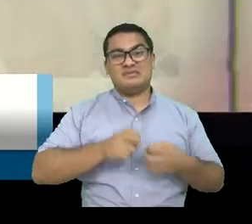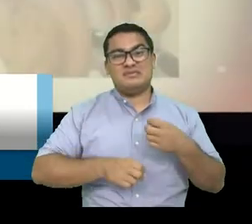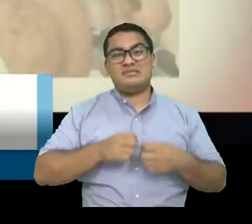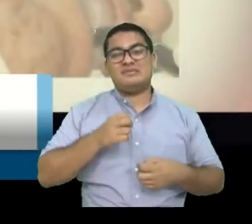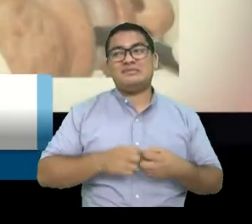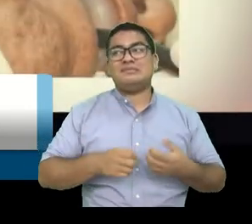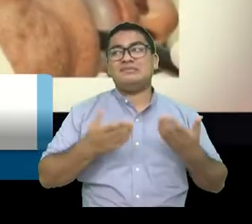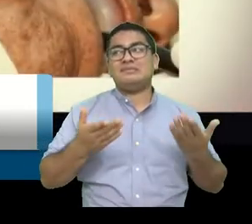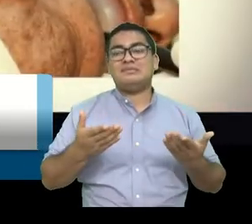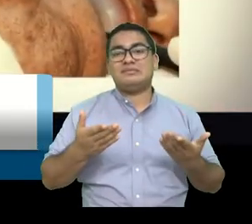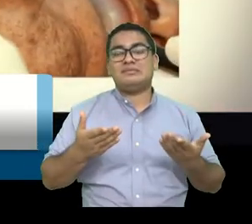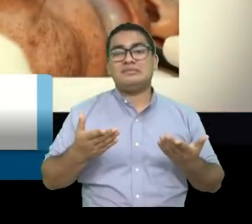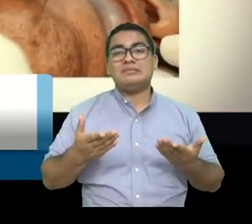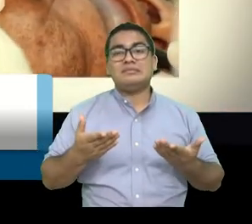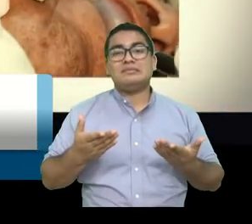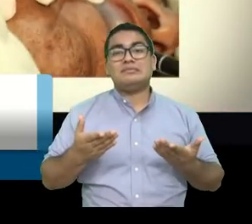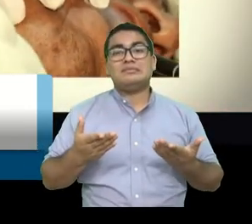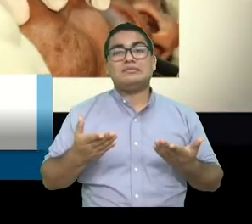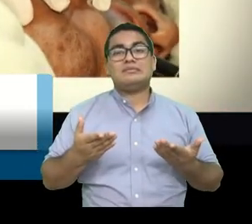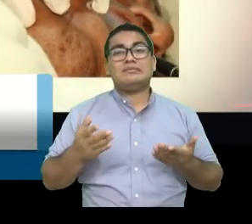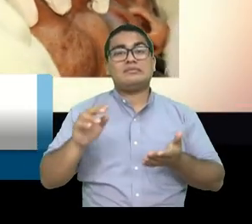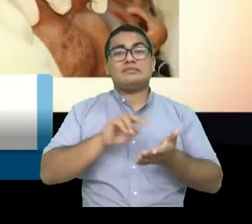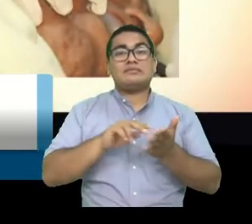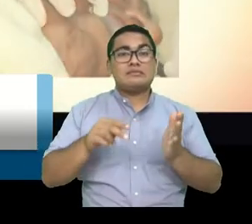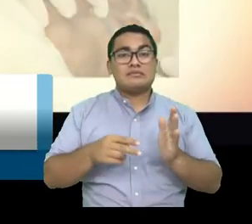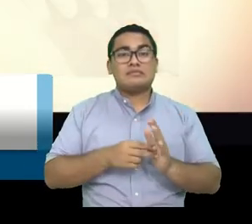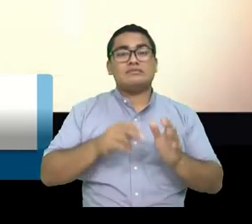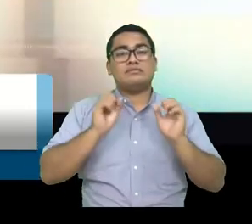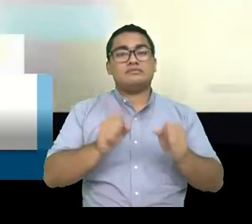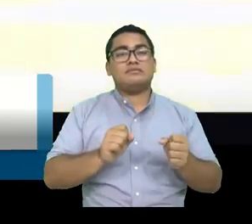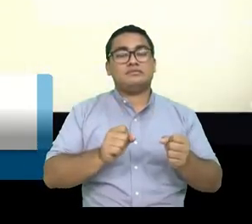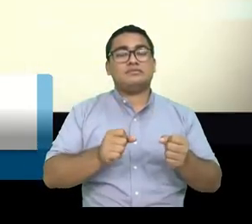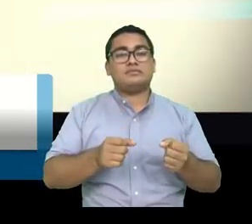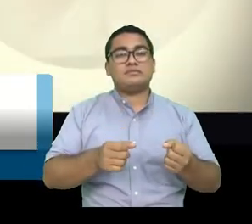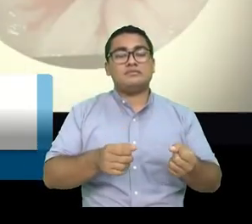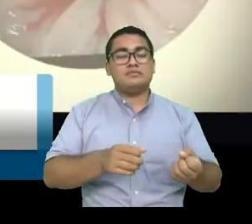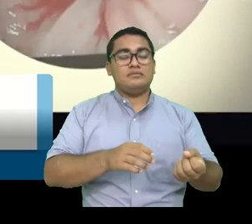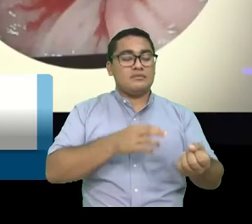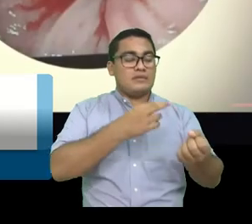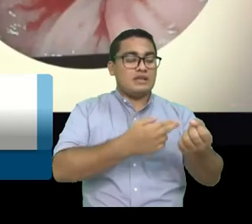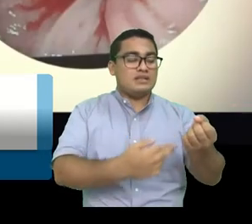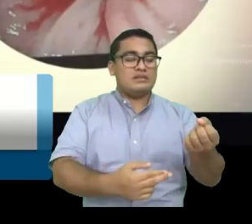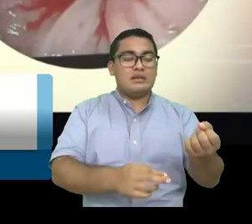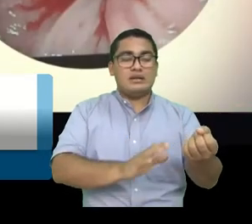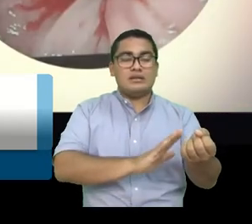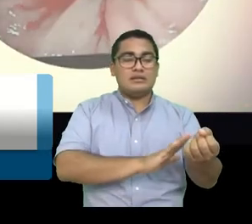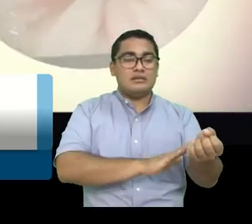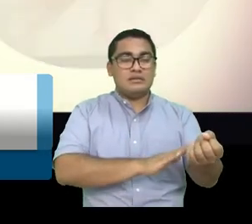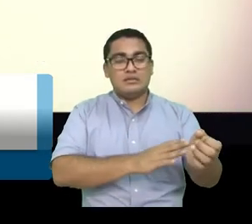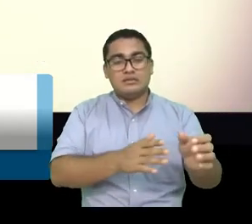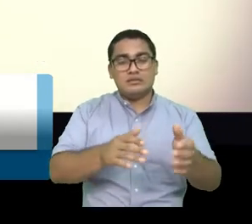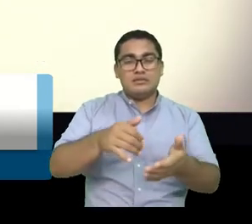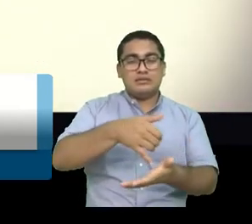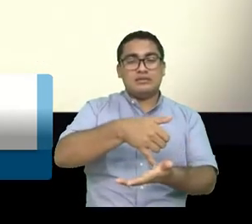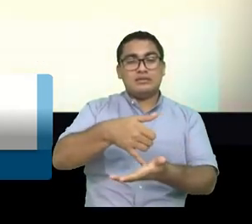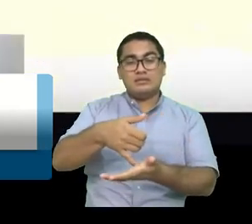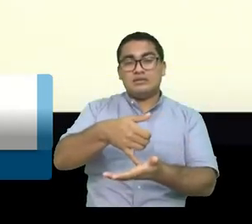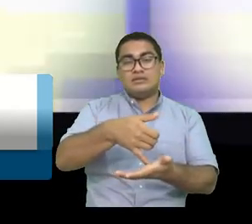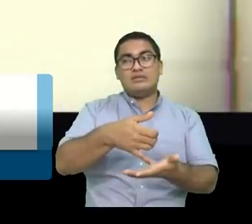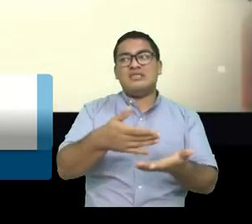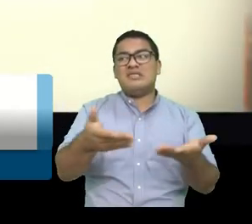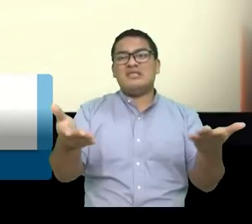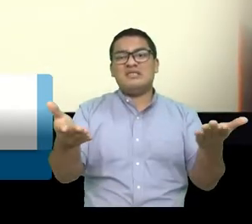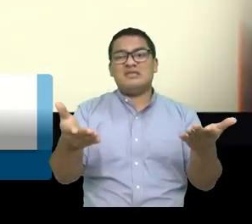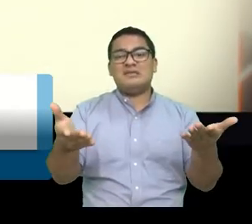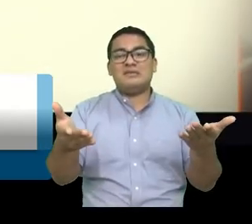posteriormente sangran los pacientes. Te llevan a anemia, a que el paciente tenga mayor... Sí, es grave la anemia. La anemia es grave. Incluso hay que a